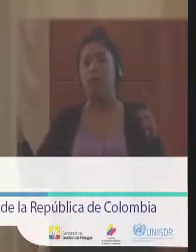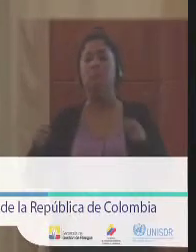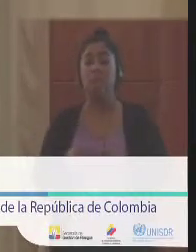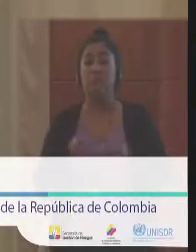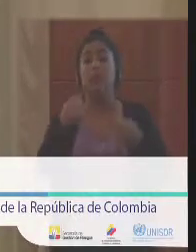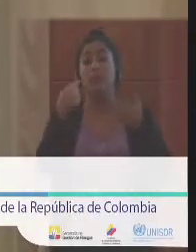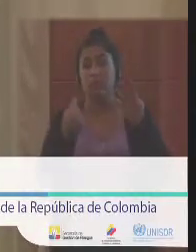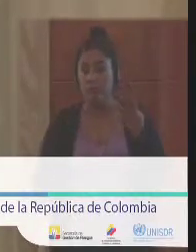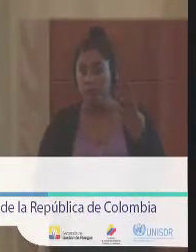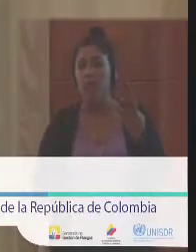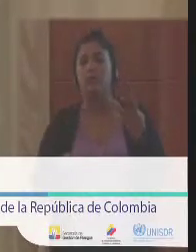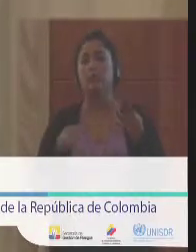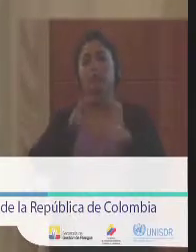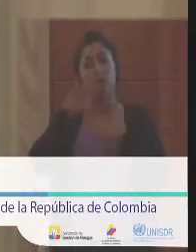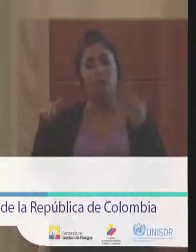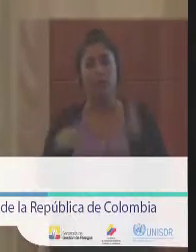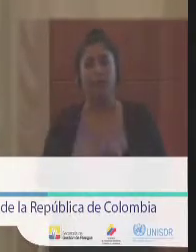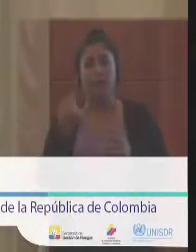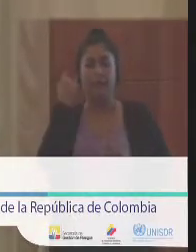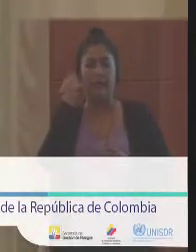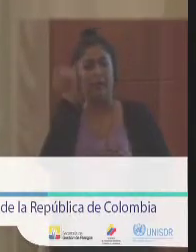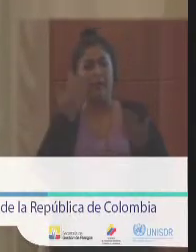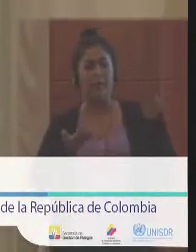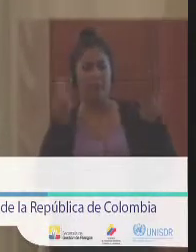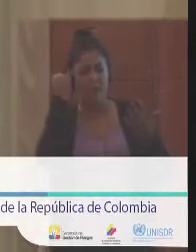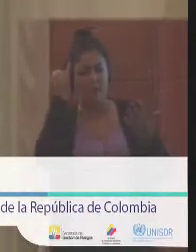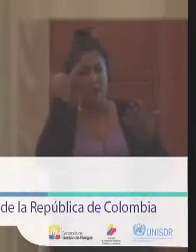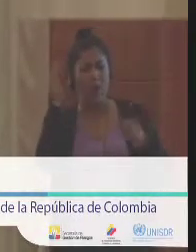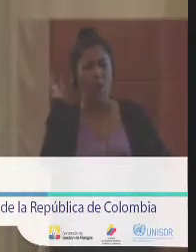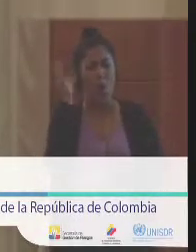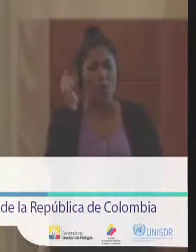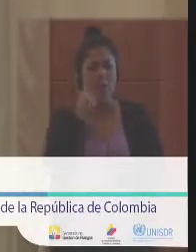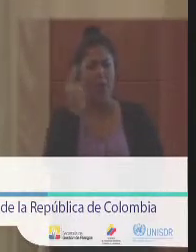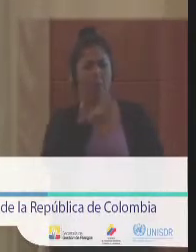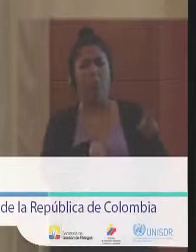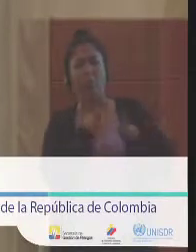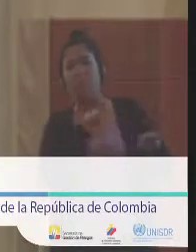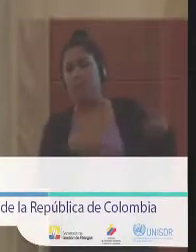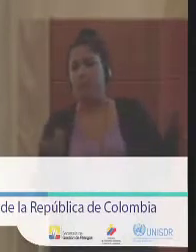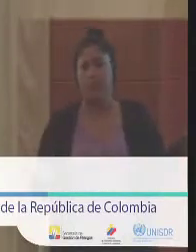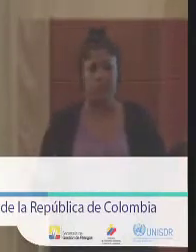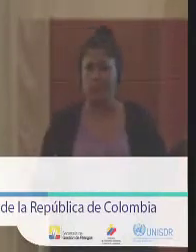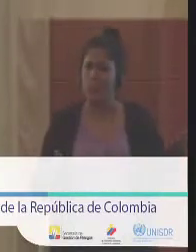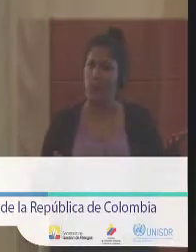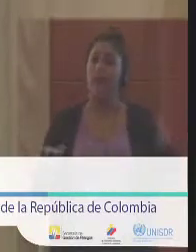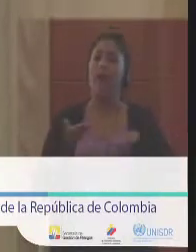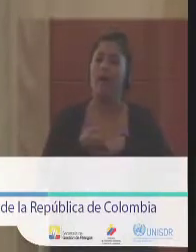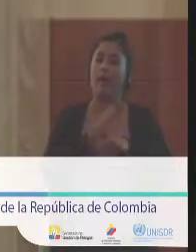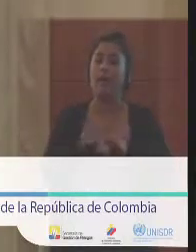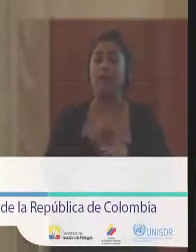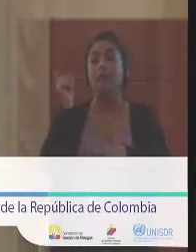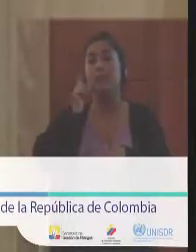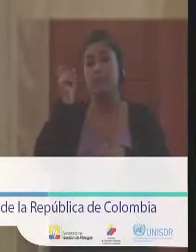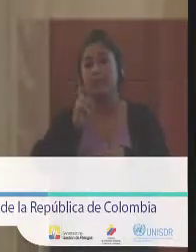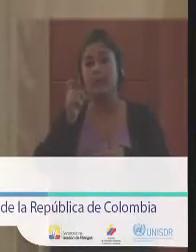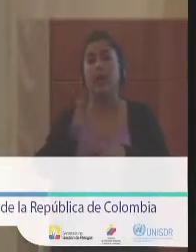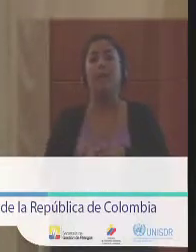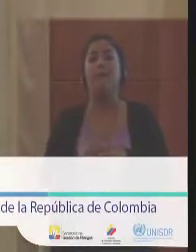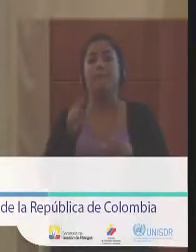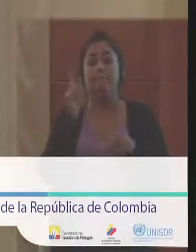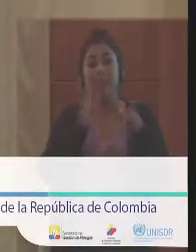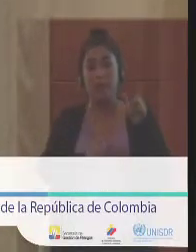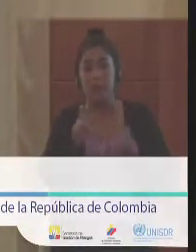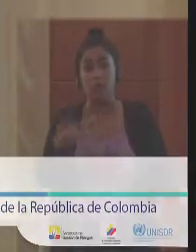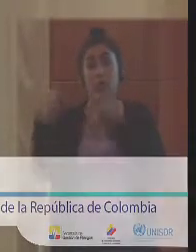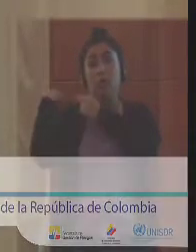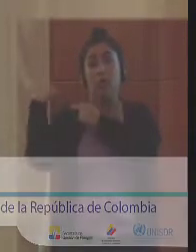no puede cuestionar a un país que no tiene normas cuando ni siquiera se ha acercado a lo que legislan, a hacer conciencia y evaluación de lo que es el